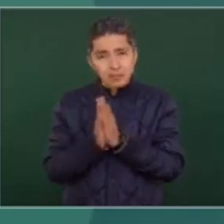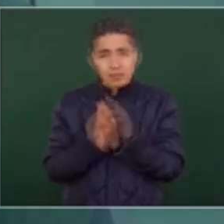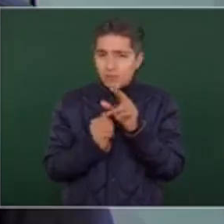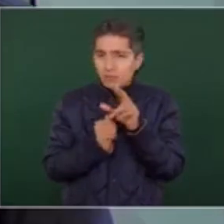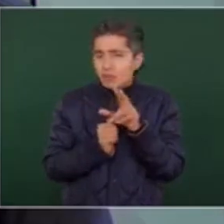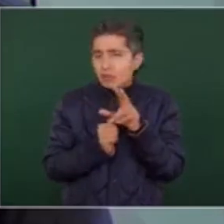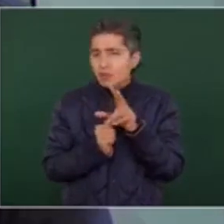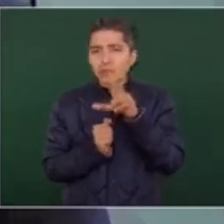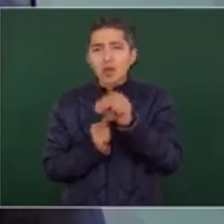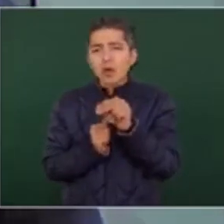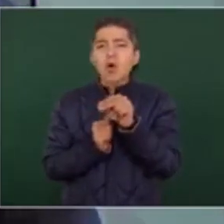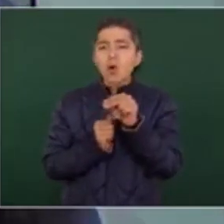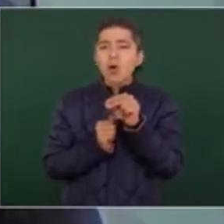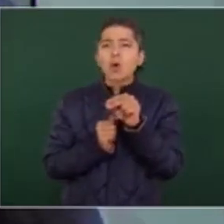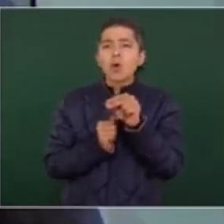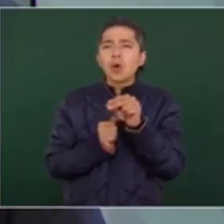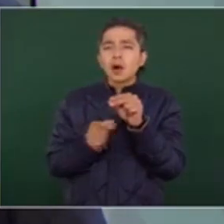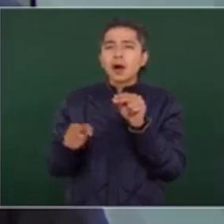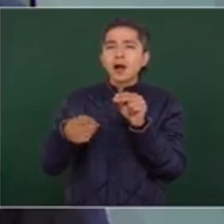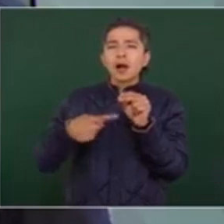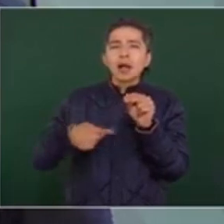caiga en actos